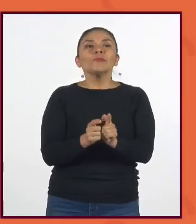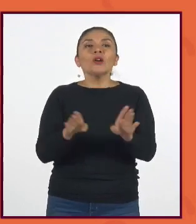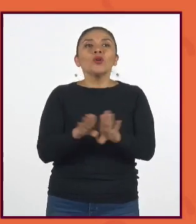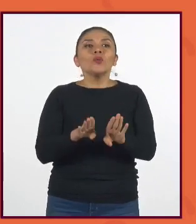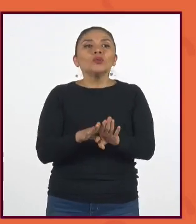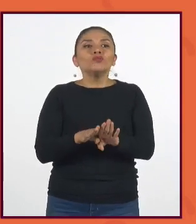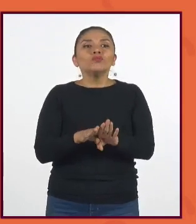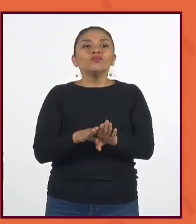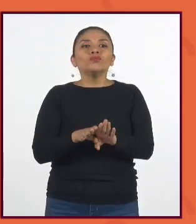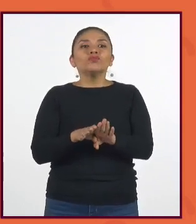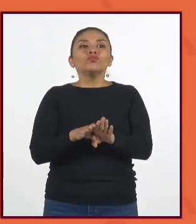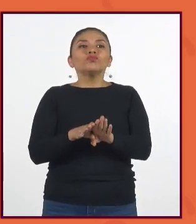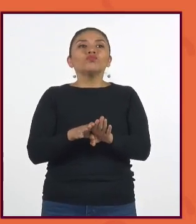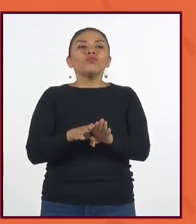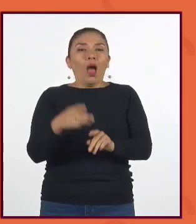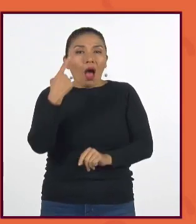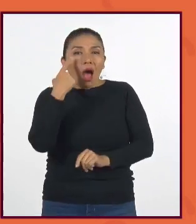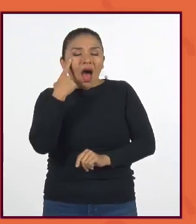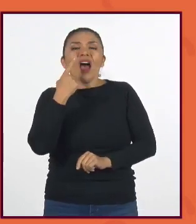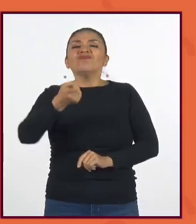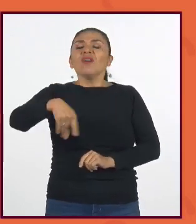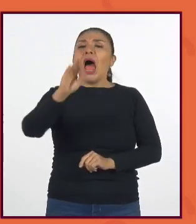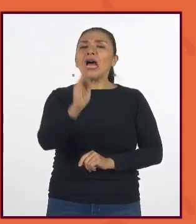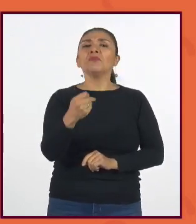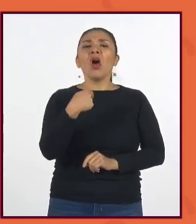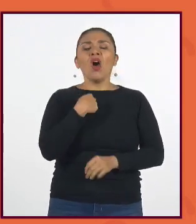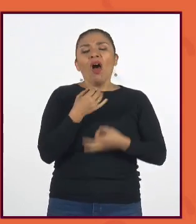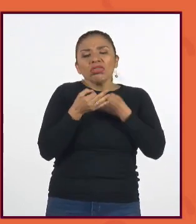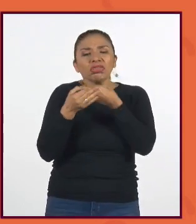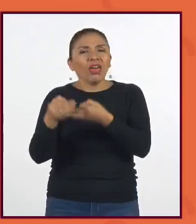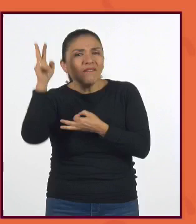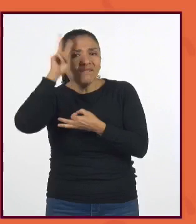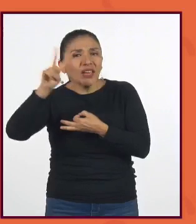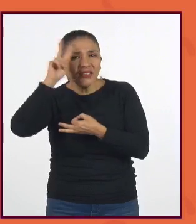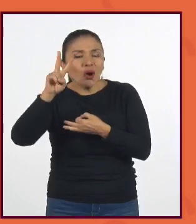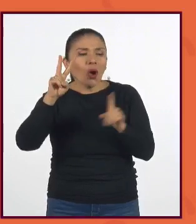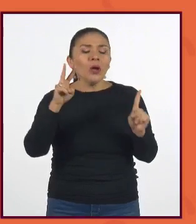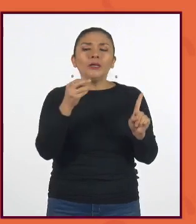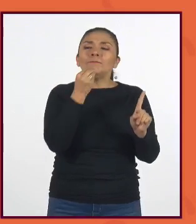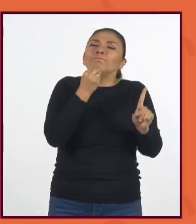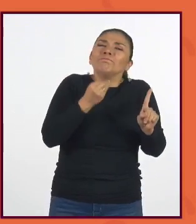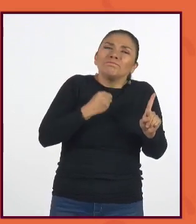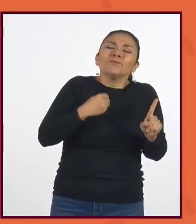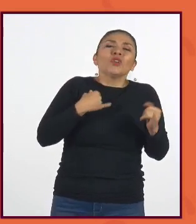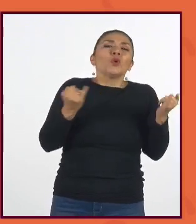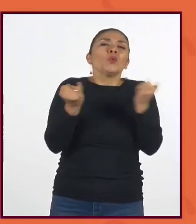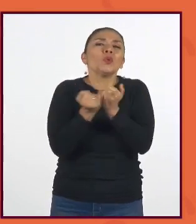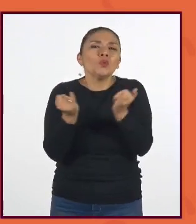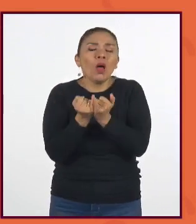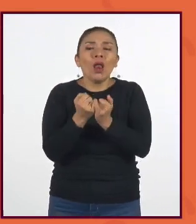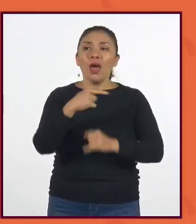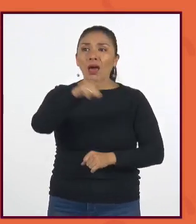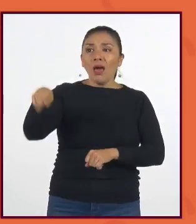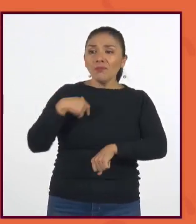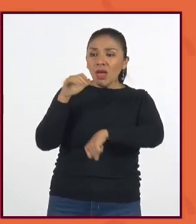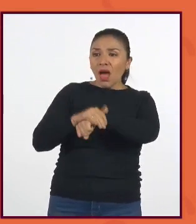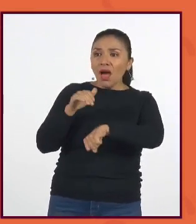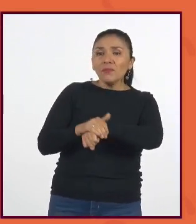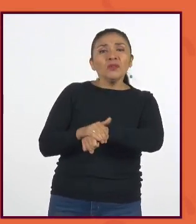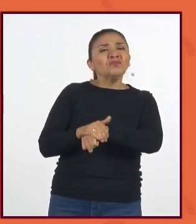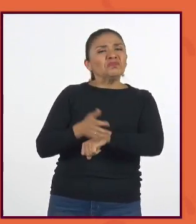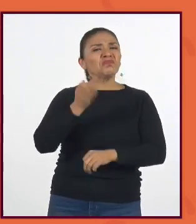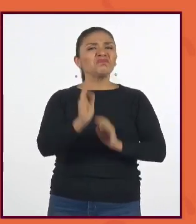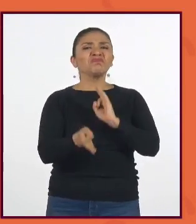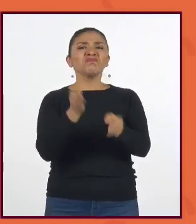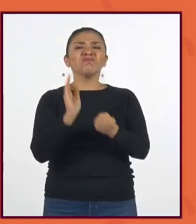pues suelan consumir sustancias. O sea, es uno de los factores predictores de consumo de una sustancia, que tus amigos consuman alguna